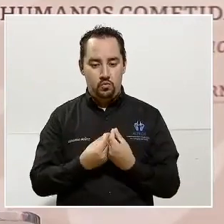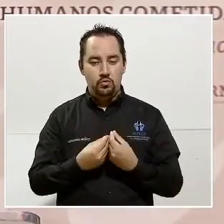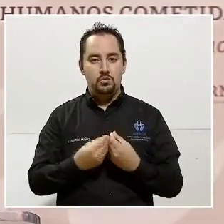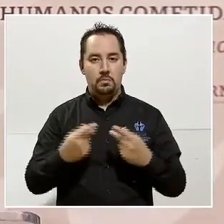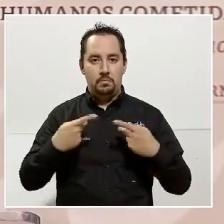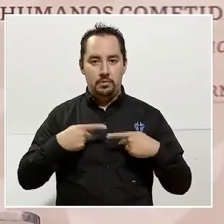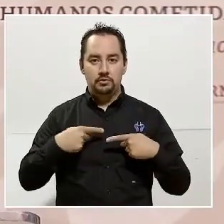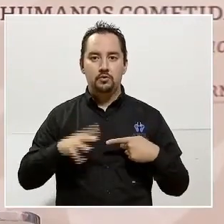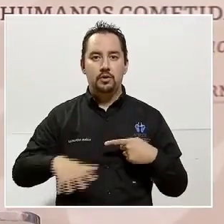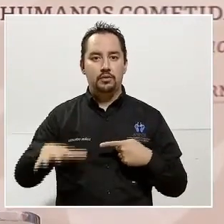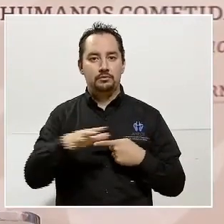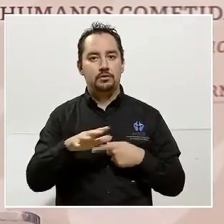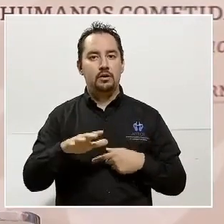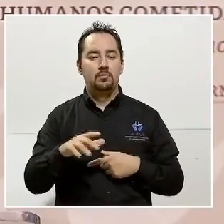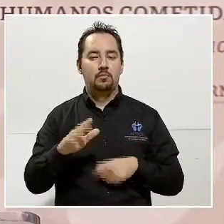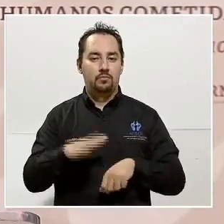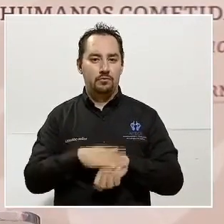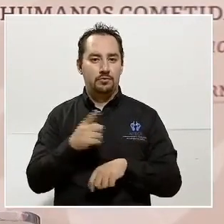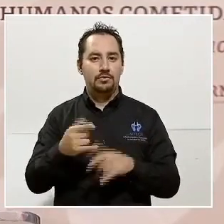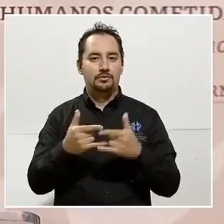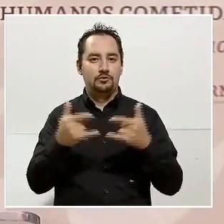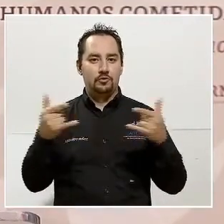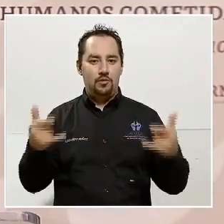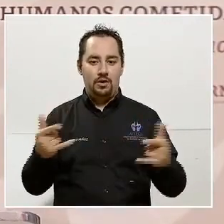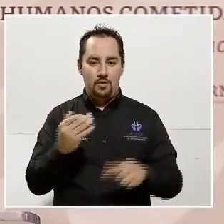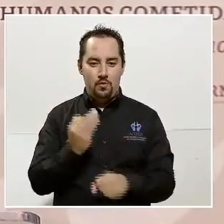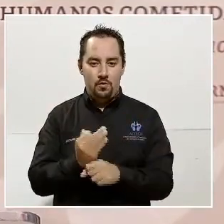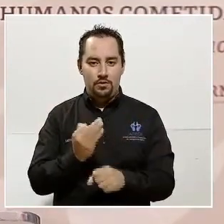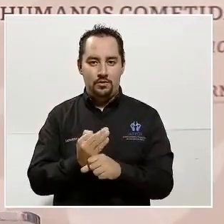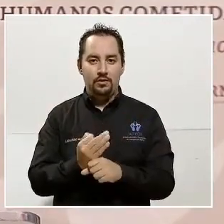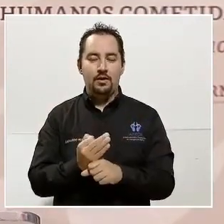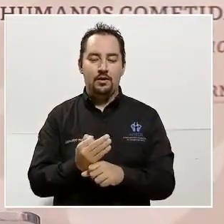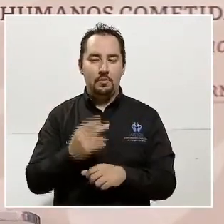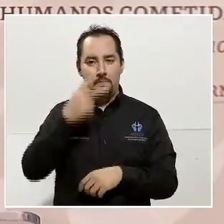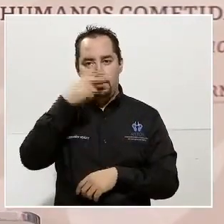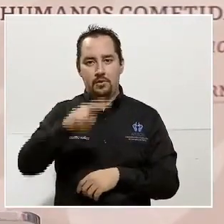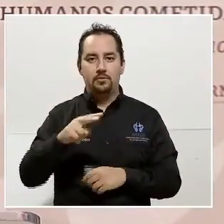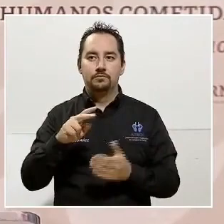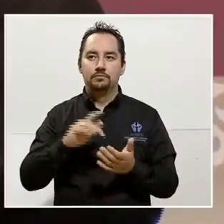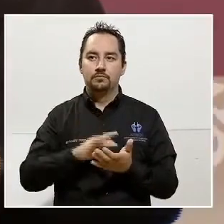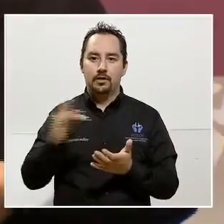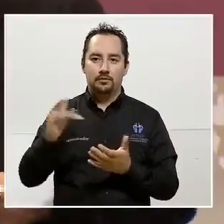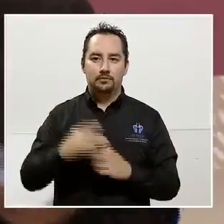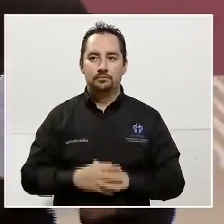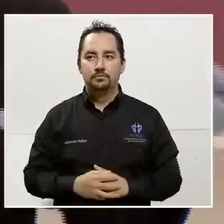de terrorismo de Estado en la historia presente de nuestro país. Gracias.